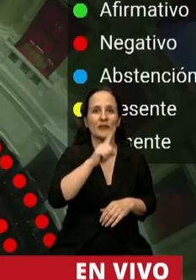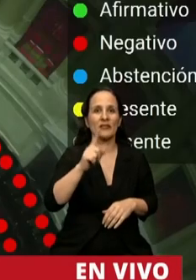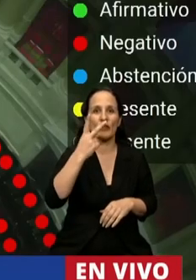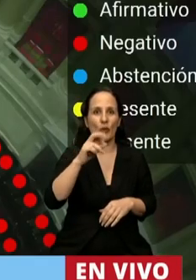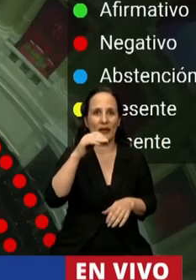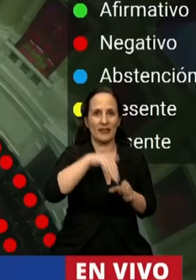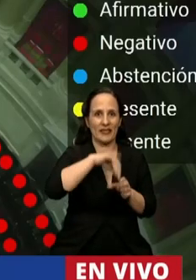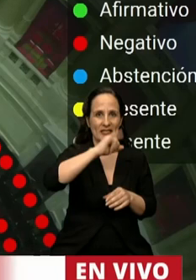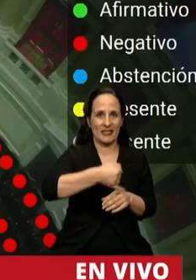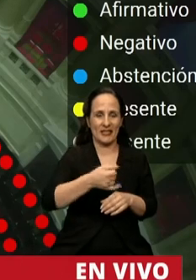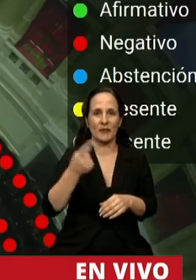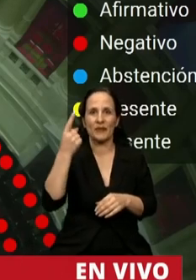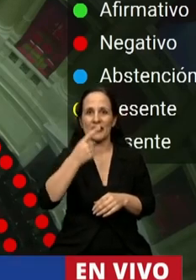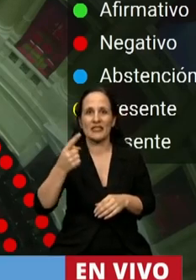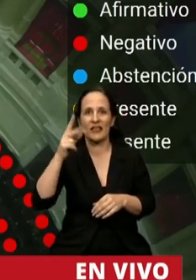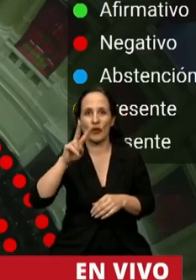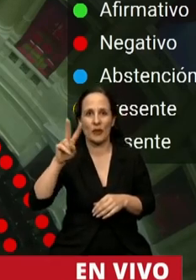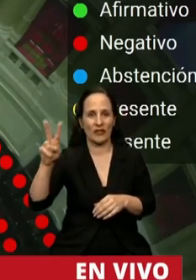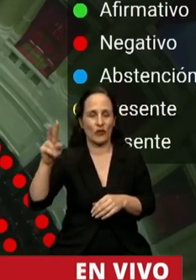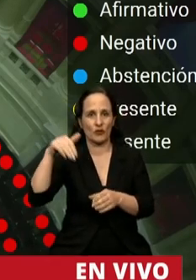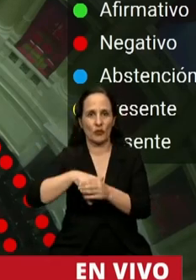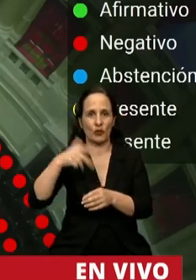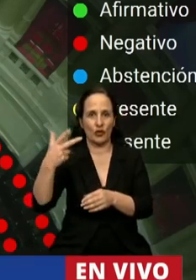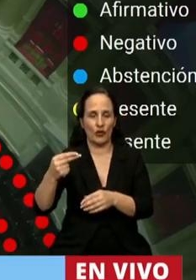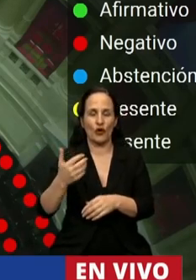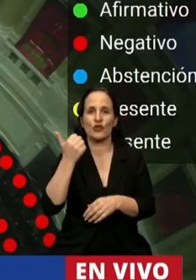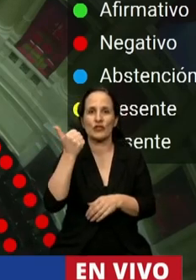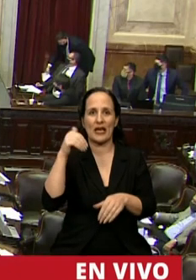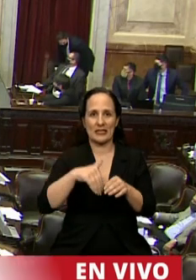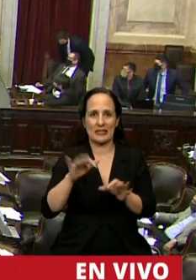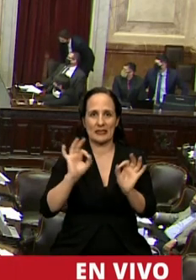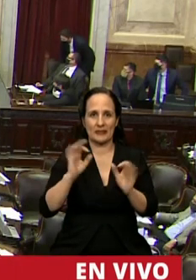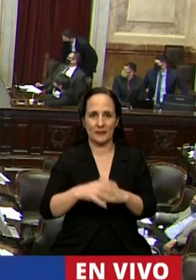120 afirmativos, 122 negativos, 6